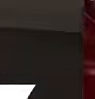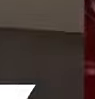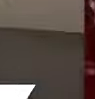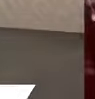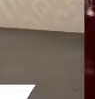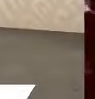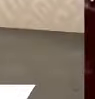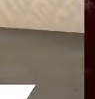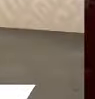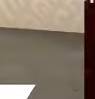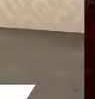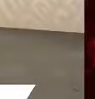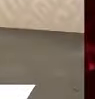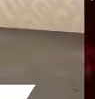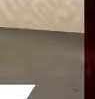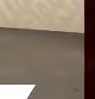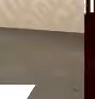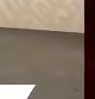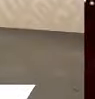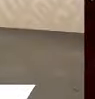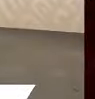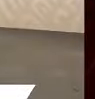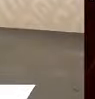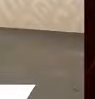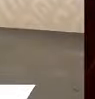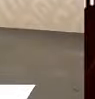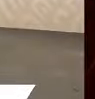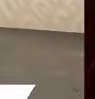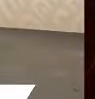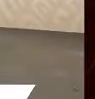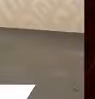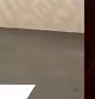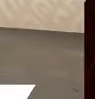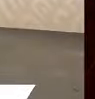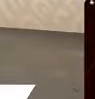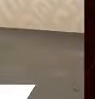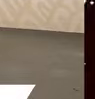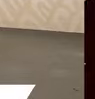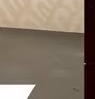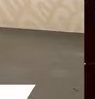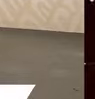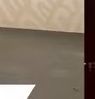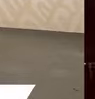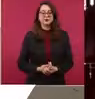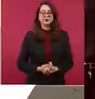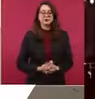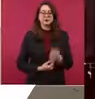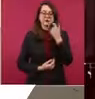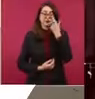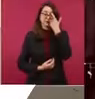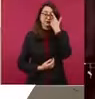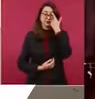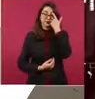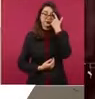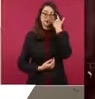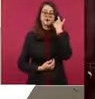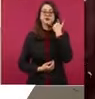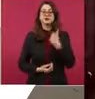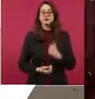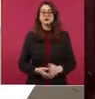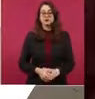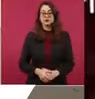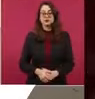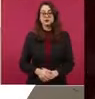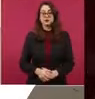de la Corte. Una cosa es que la oposición busque las manzanas podridas y otra que los medios solo publiquen las podridas. Mencionó la